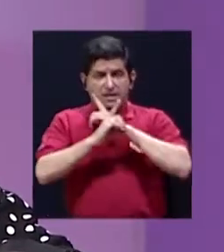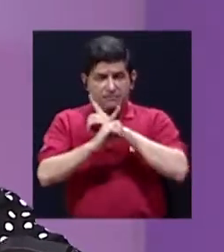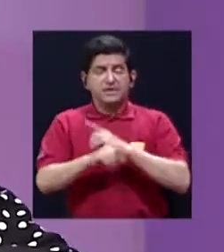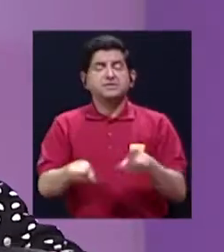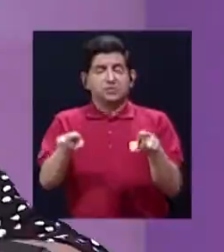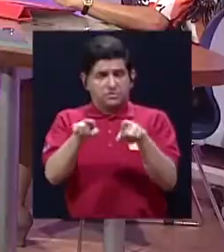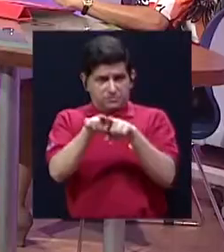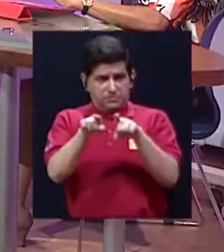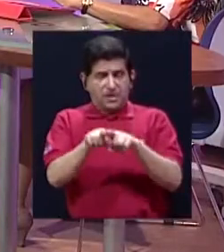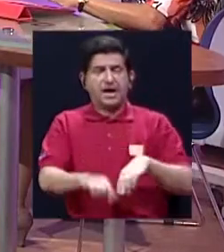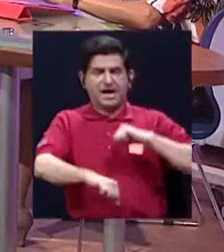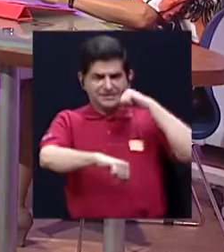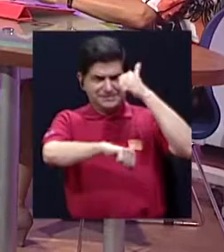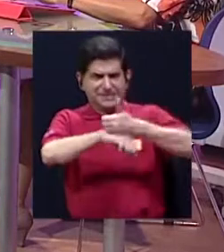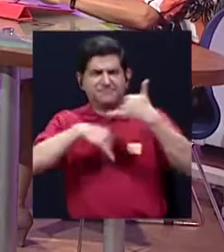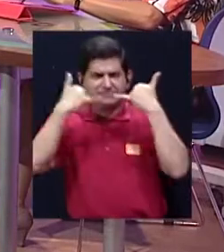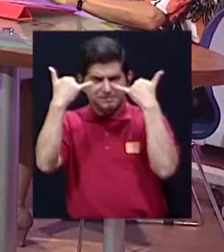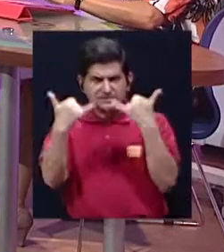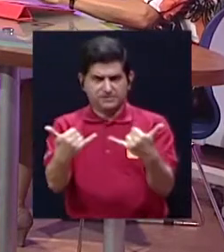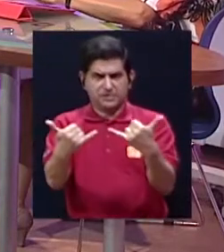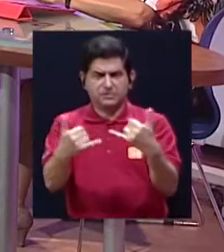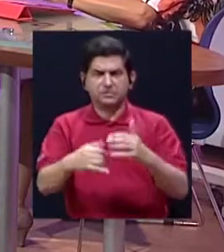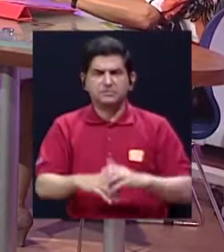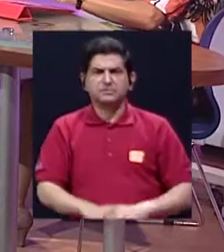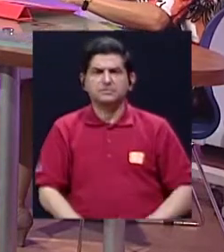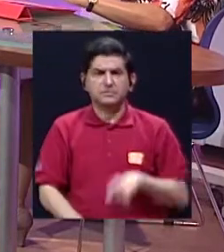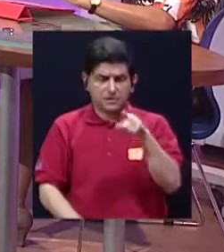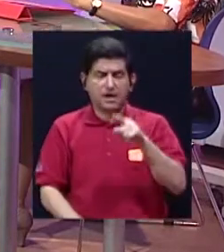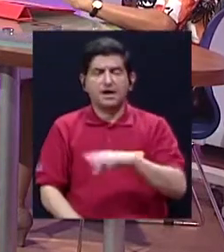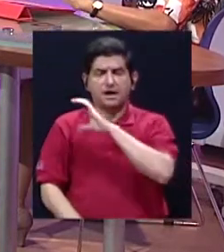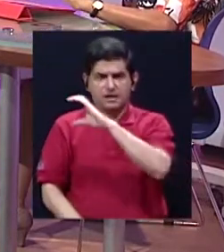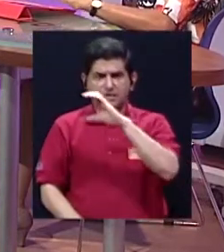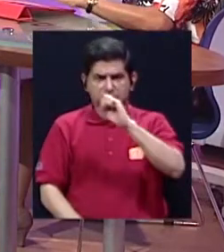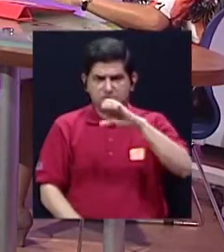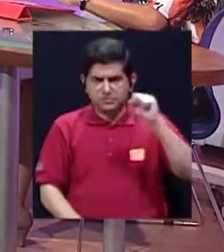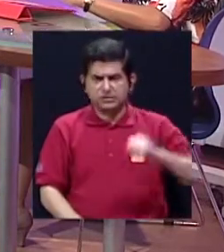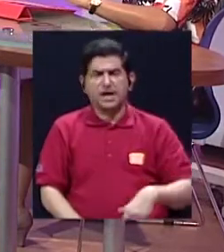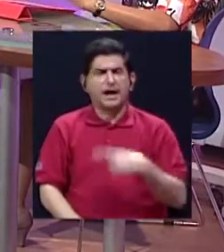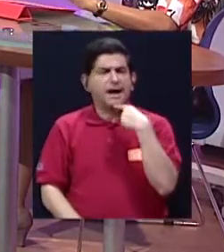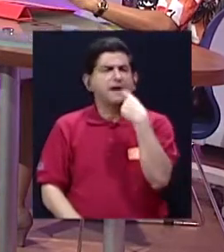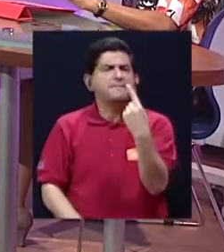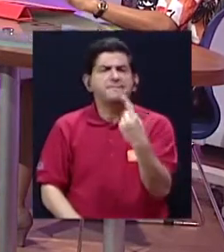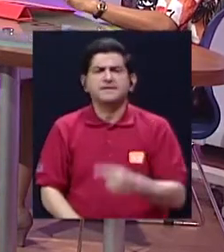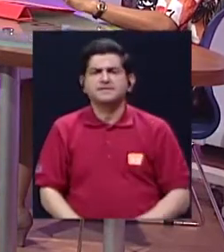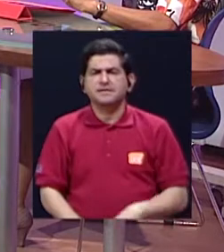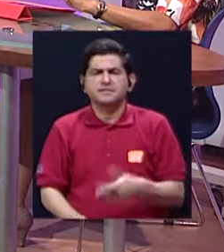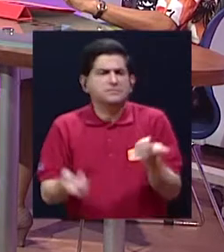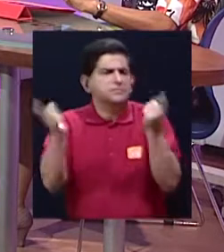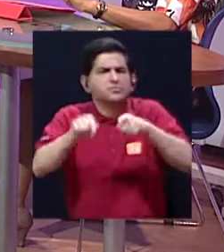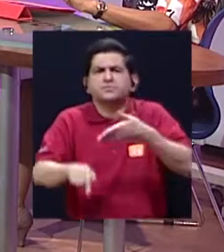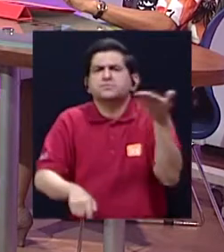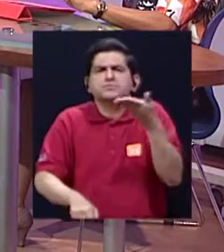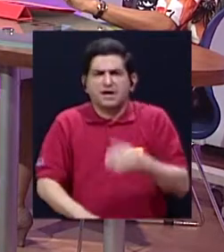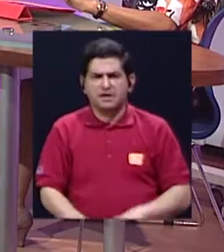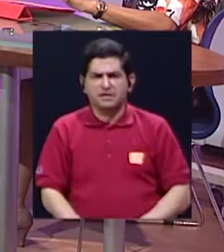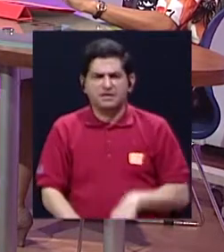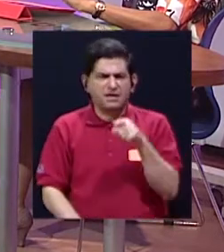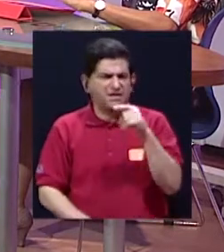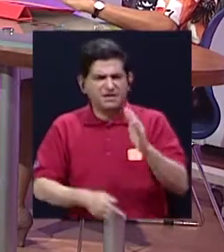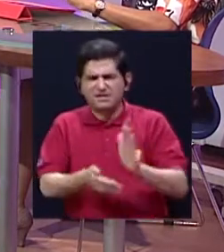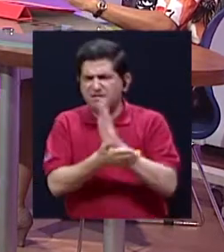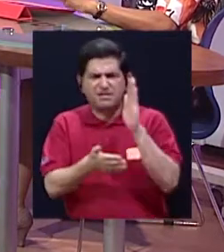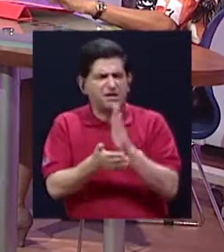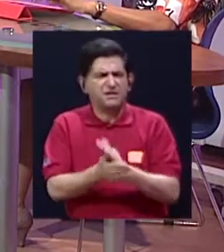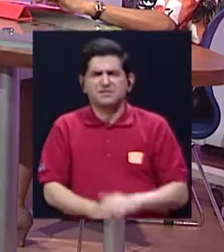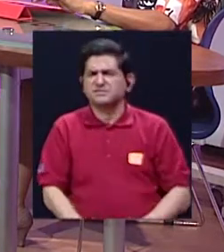incluso ha emplazado a la Caja para que diga qué es lo que está pasando y por qué ese protocolo